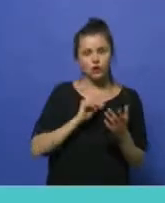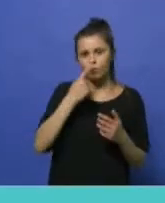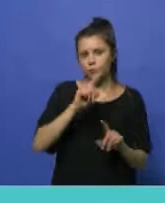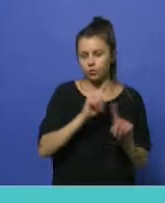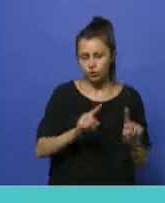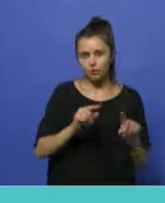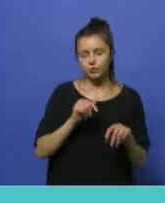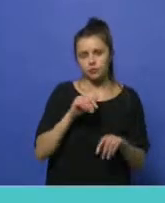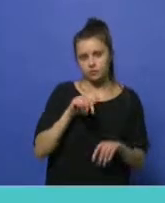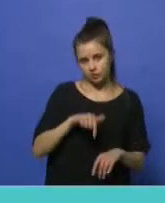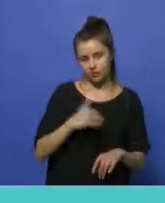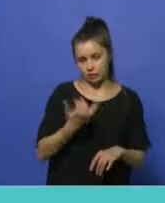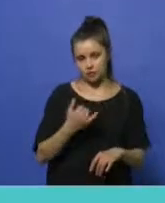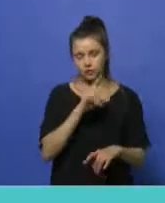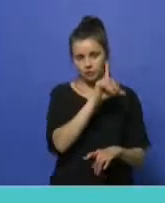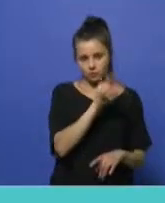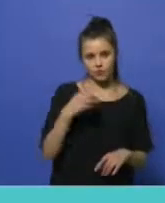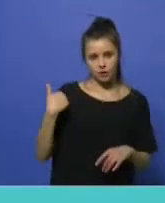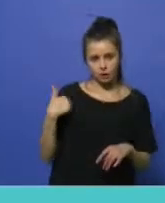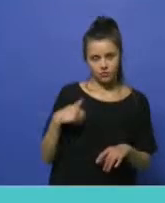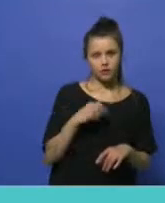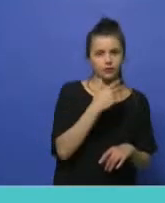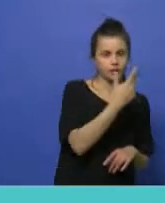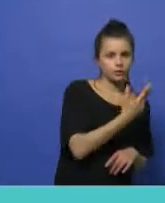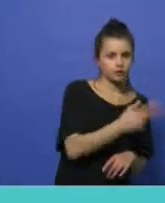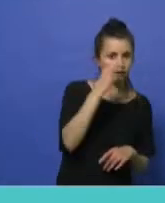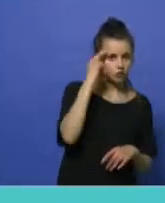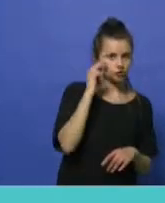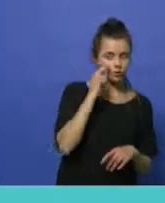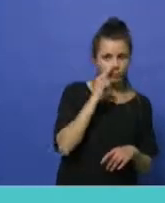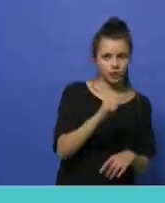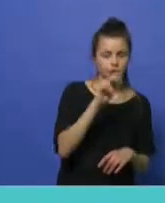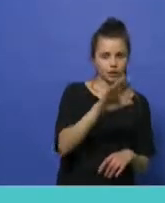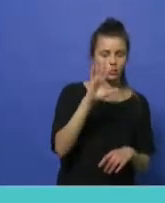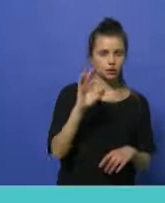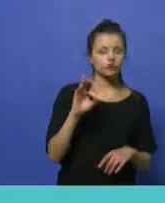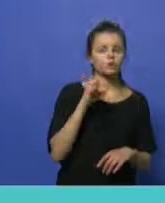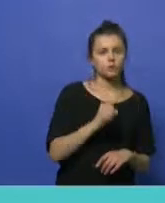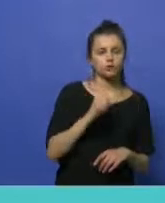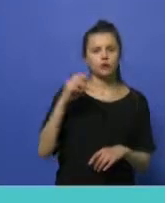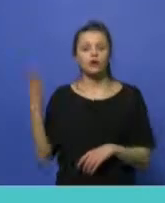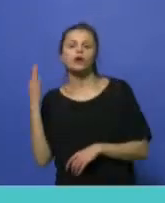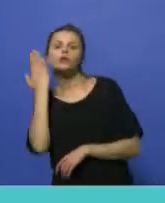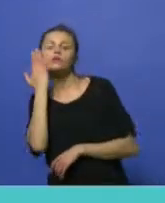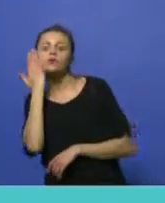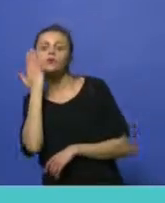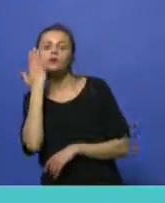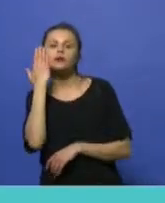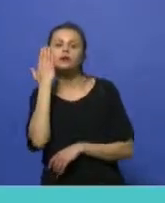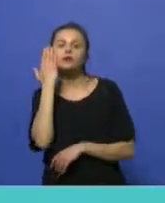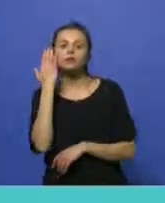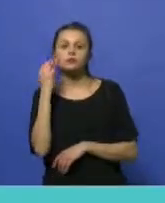el que ya está en existencia en nuestro país, se vende a 38.500 pesos y en Estados Unidos a 24.599,